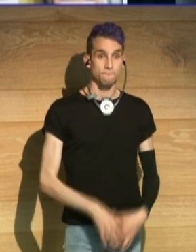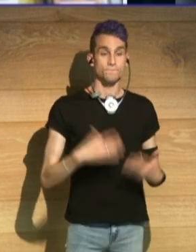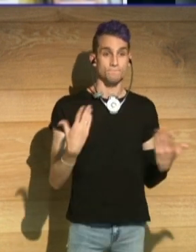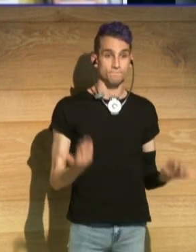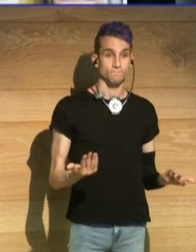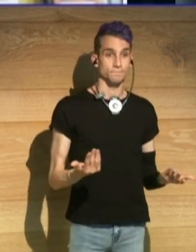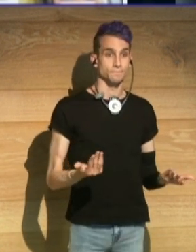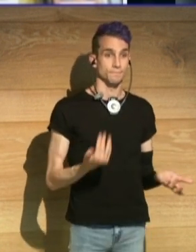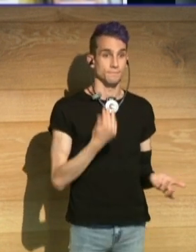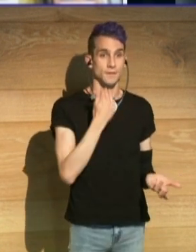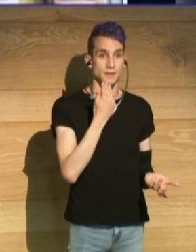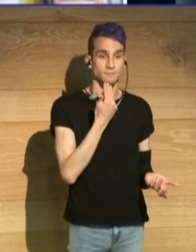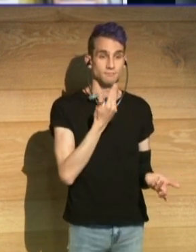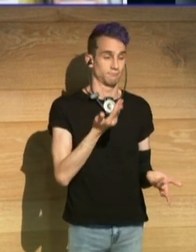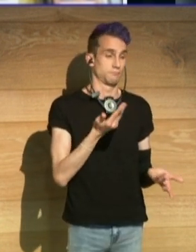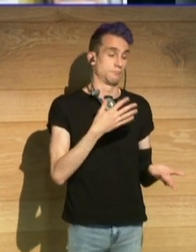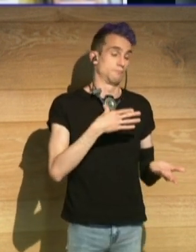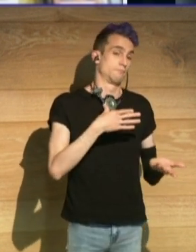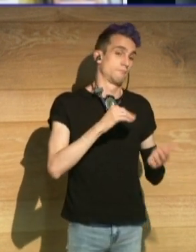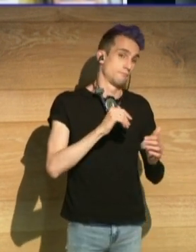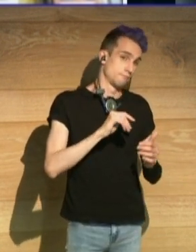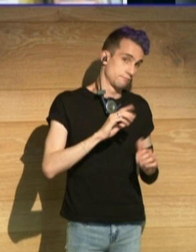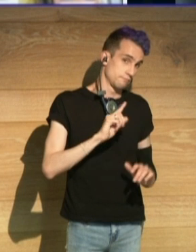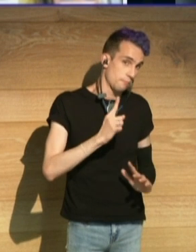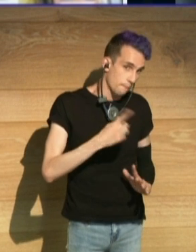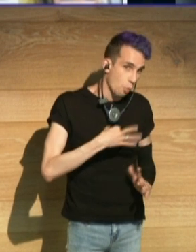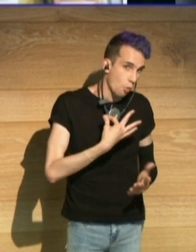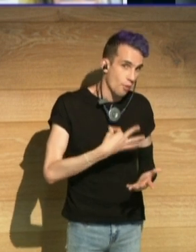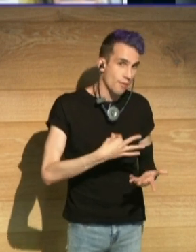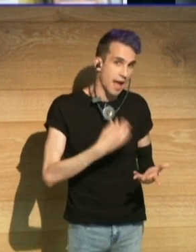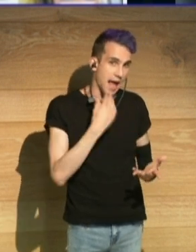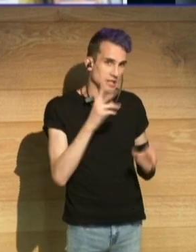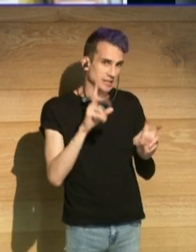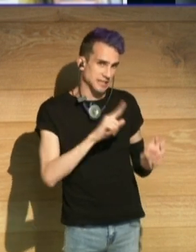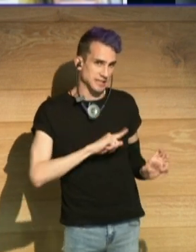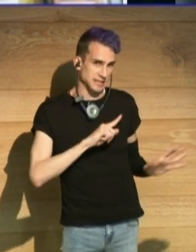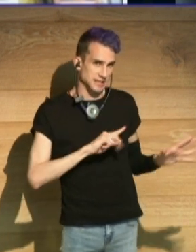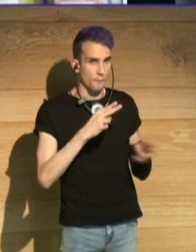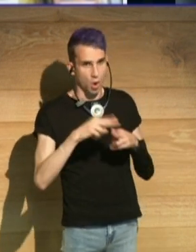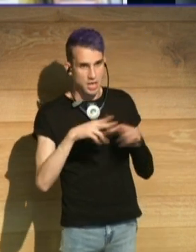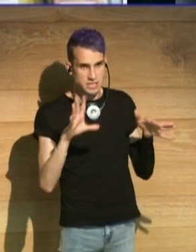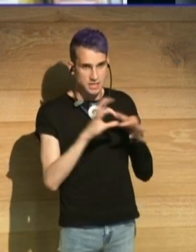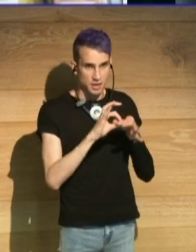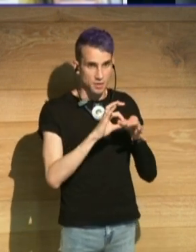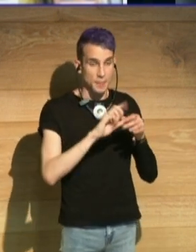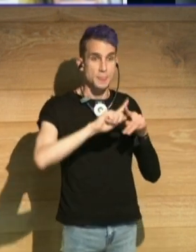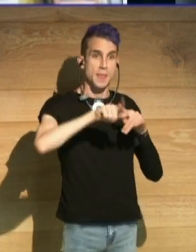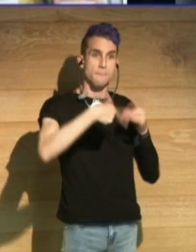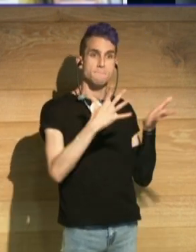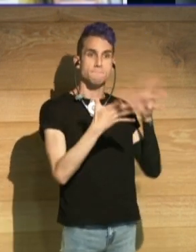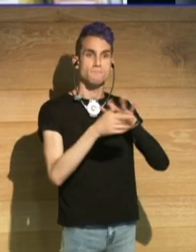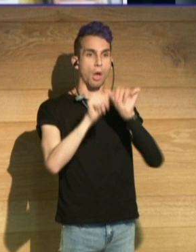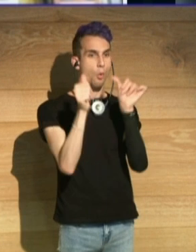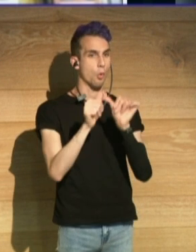principio podía ser una vinculación de tipo ético y político se ha convertido luego en una forma